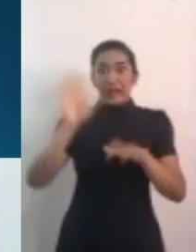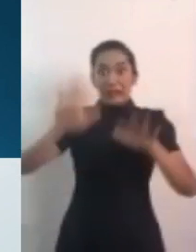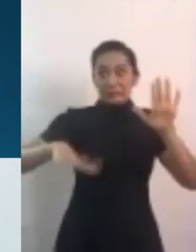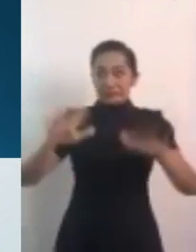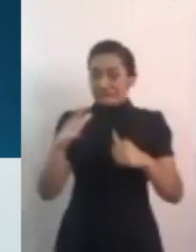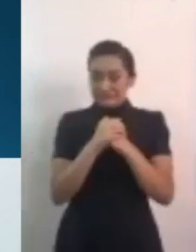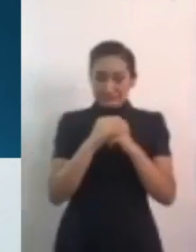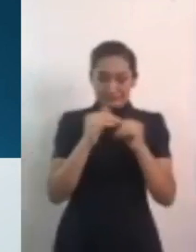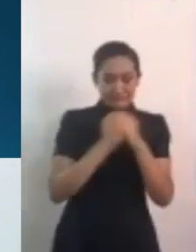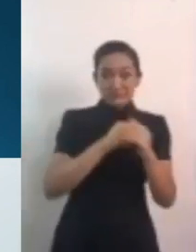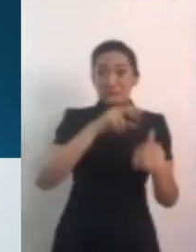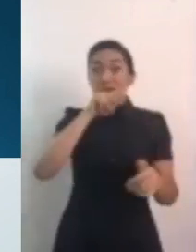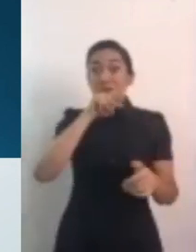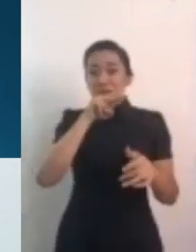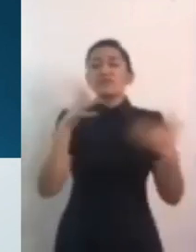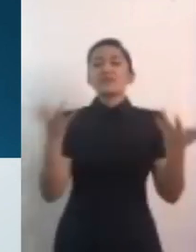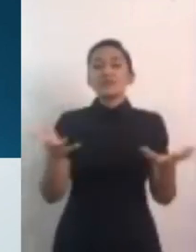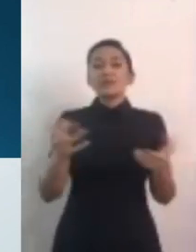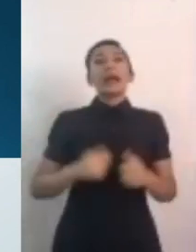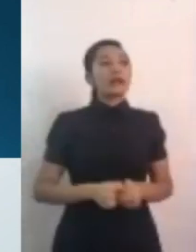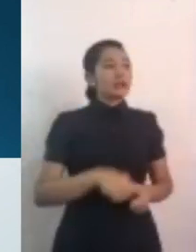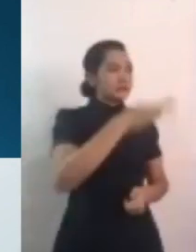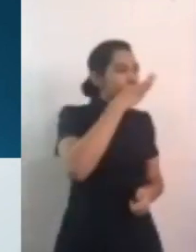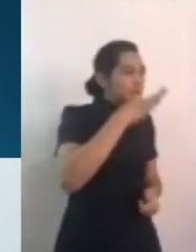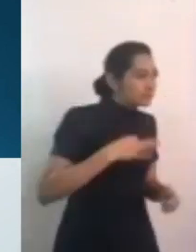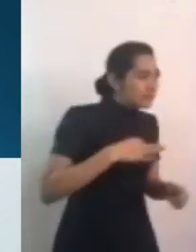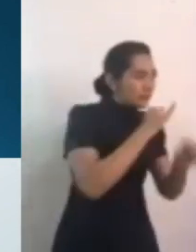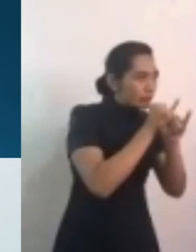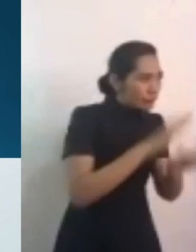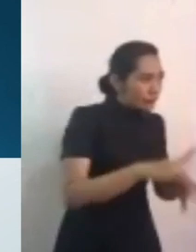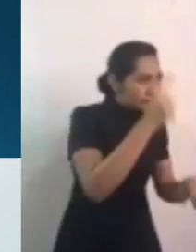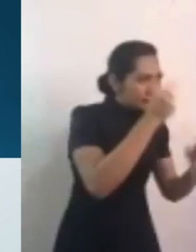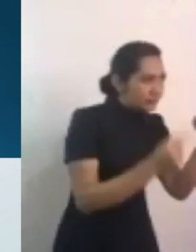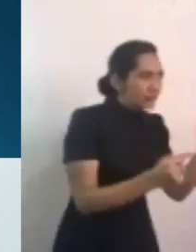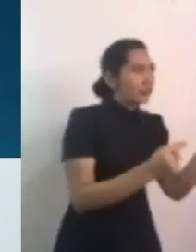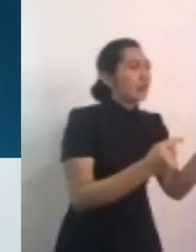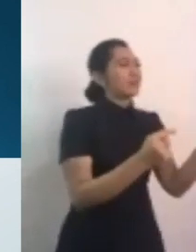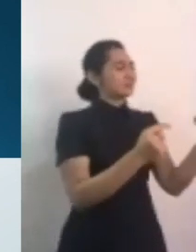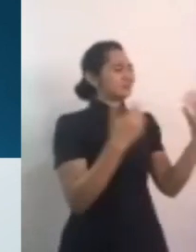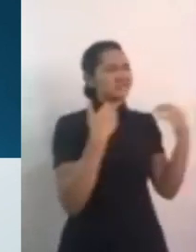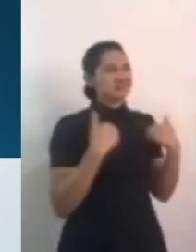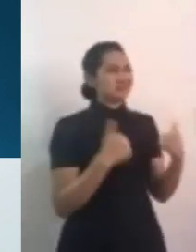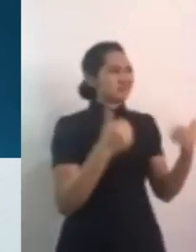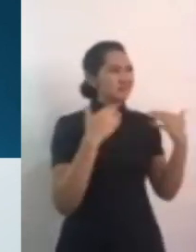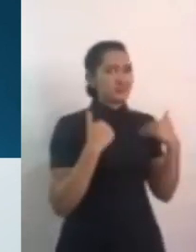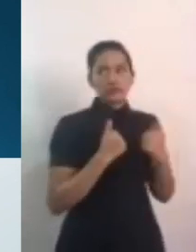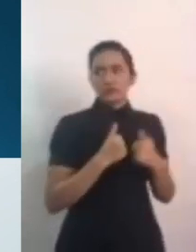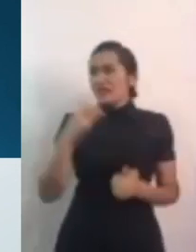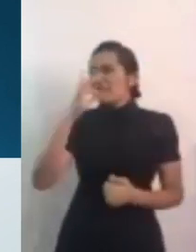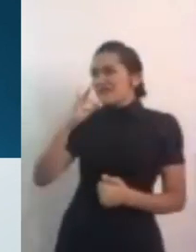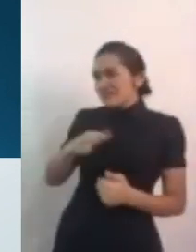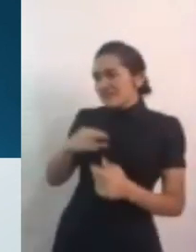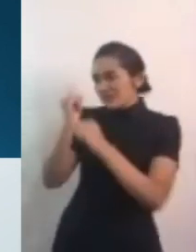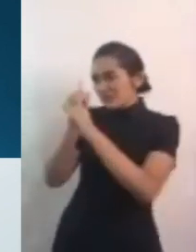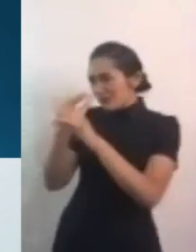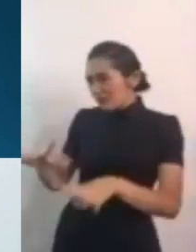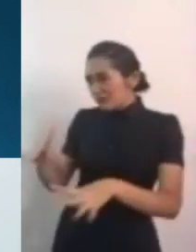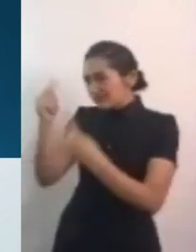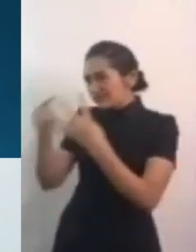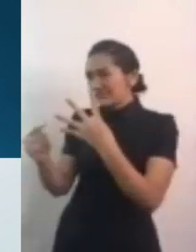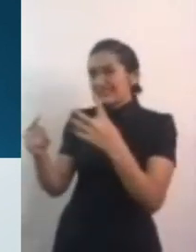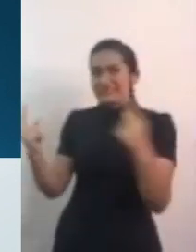produce, es una información poco clara o una información contradictoria. Esto se ha visto en otros